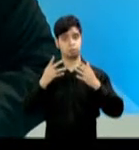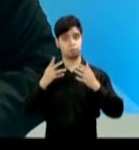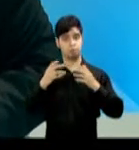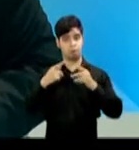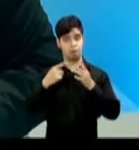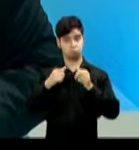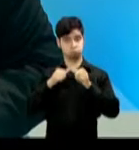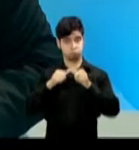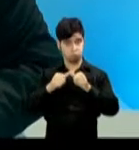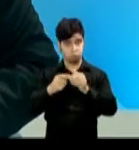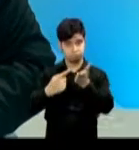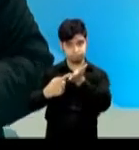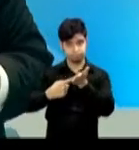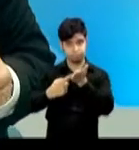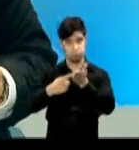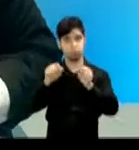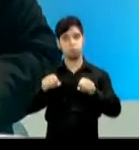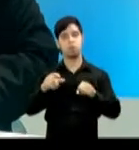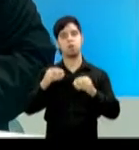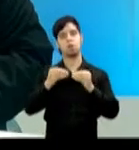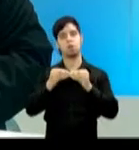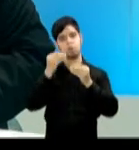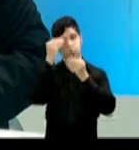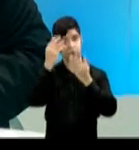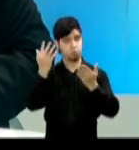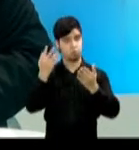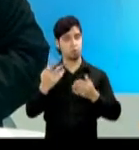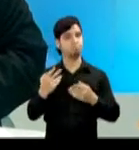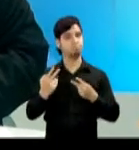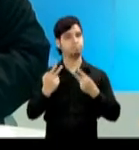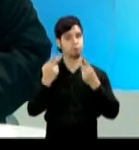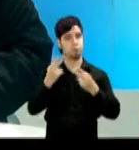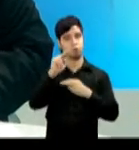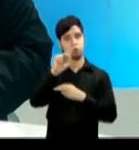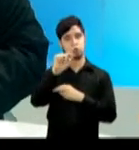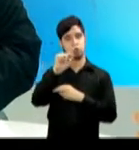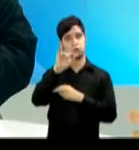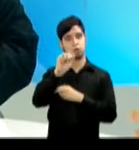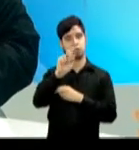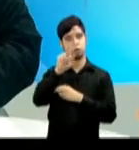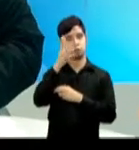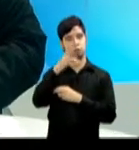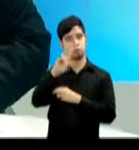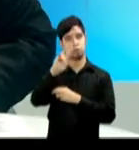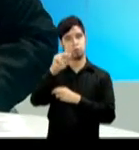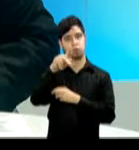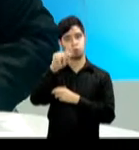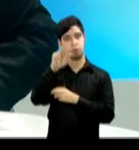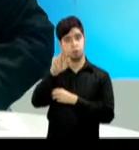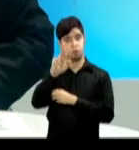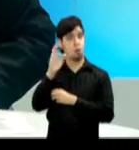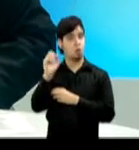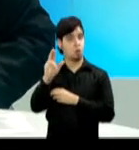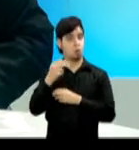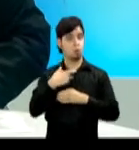boga, puede usted ampliar y puede tener más conocimiento a través de nuestra página noticia247.pr